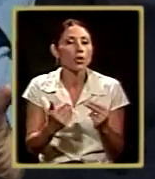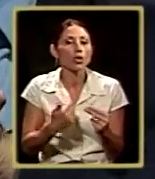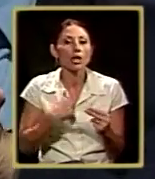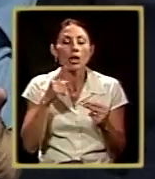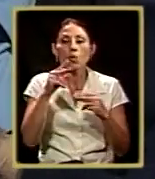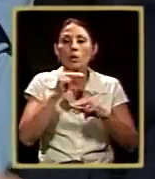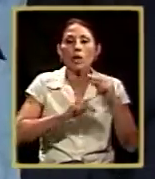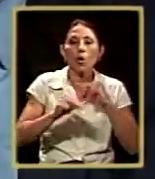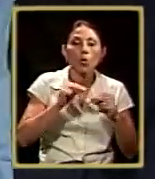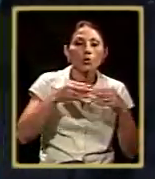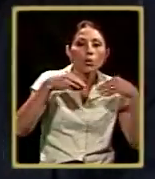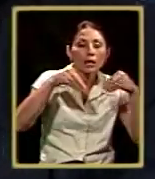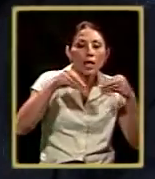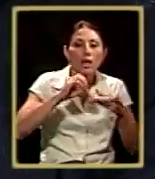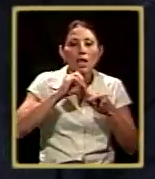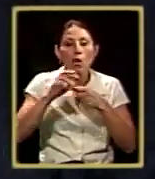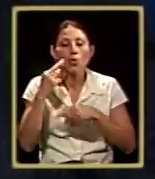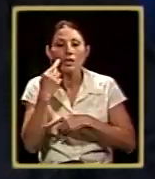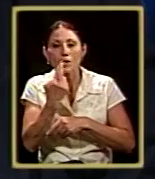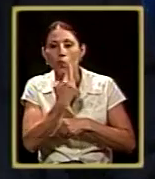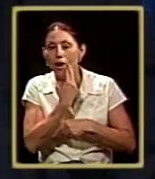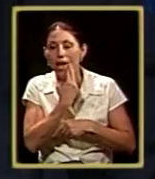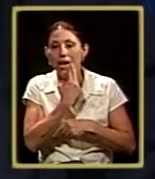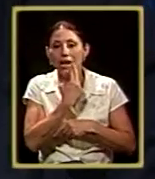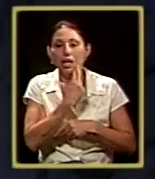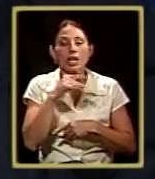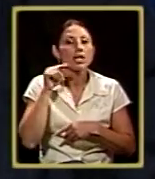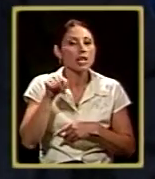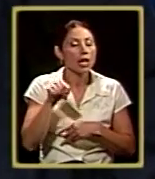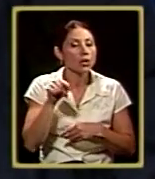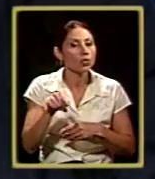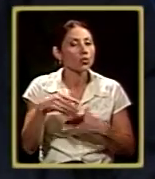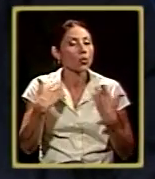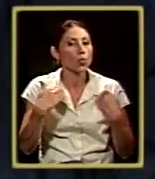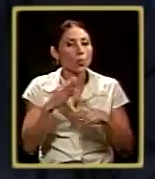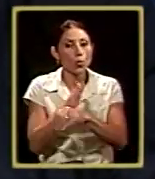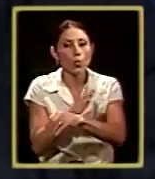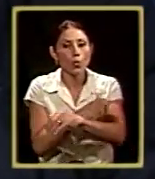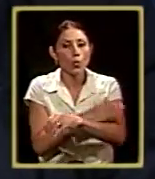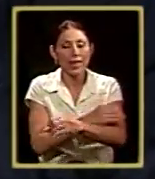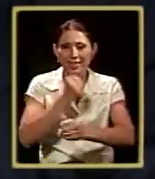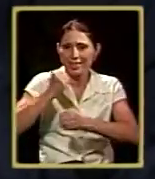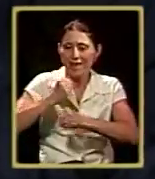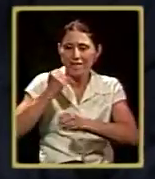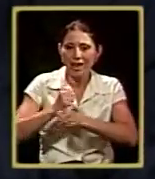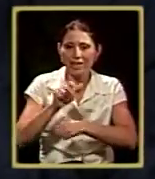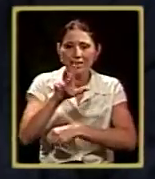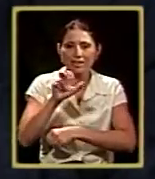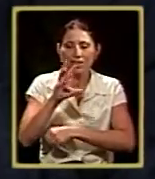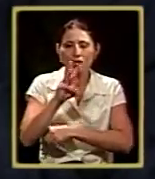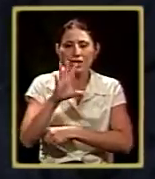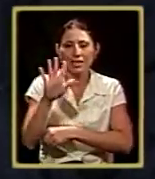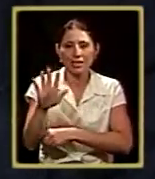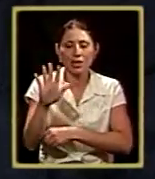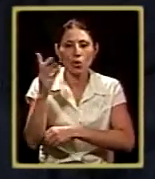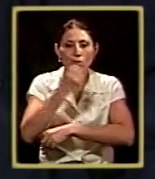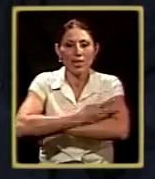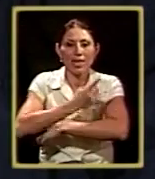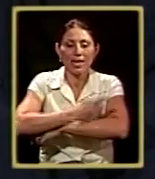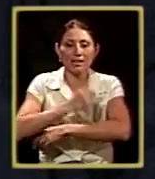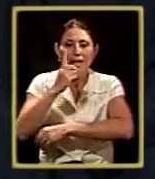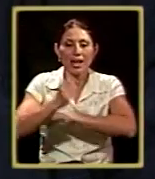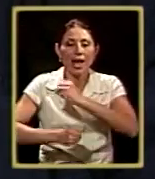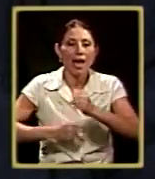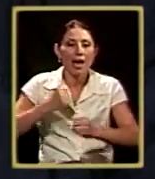con su tiendita y salen adelante, trabajan 365 días al año, tienen